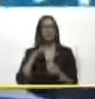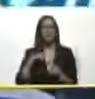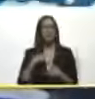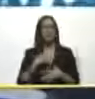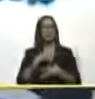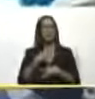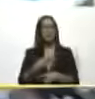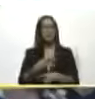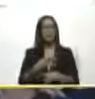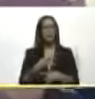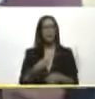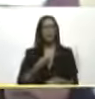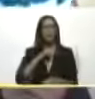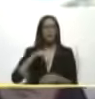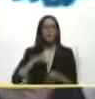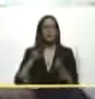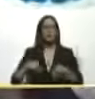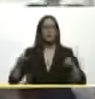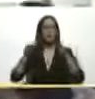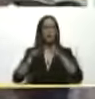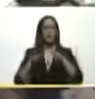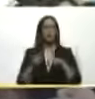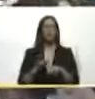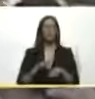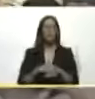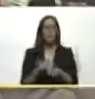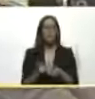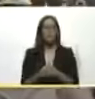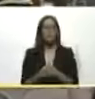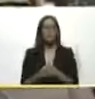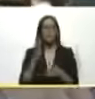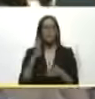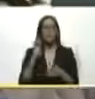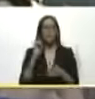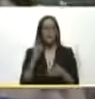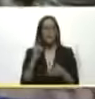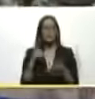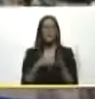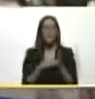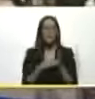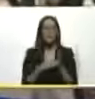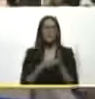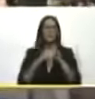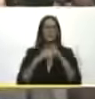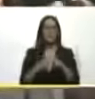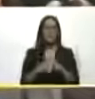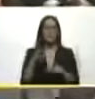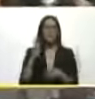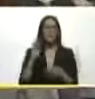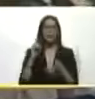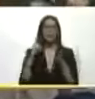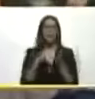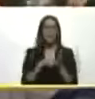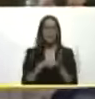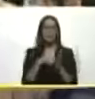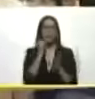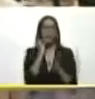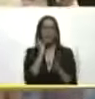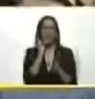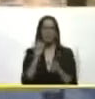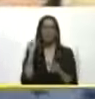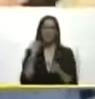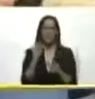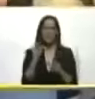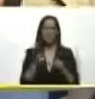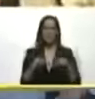intereses y de nuestros valores por eso 40,000 créditos 40,000 jóvenes que en pequeños lugares de